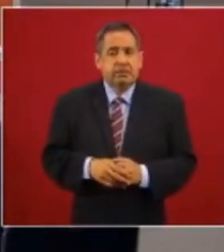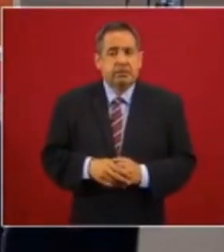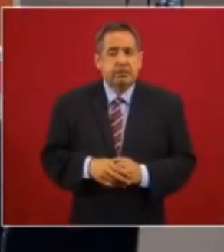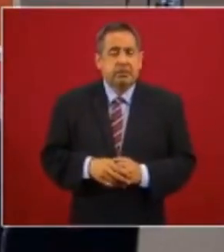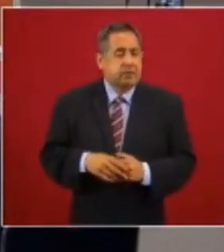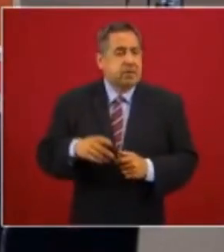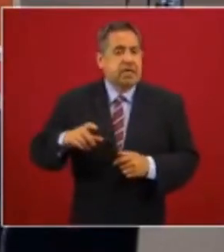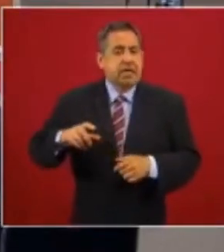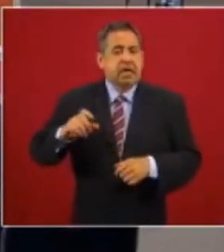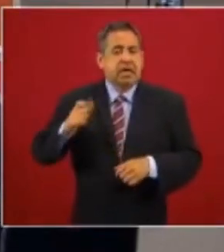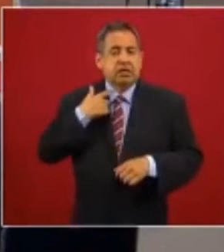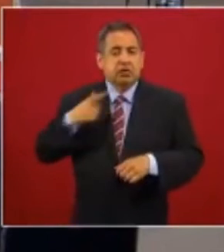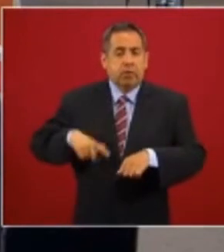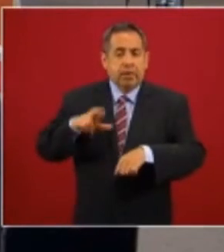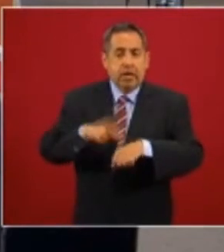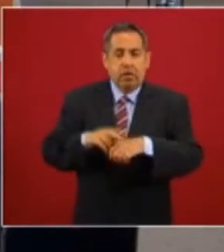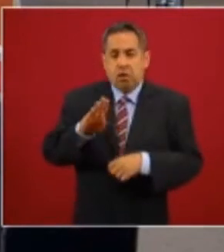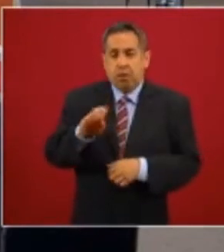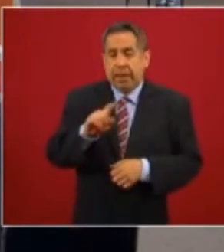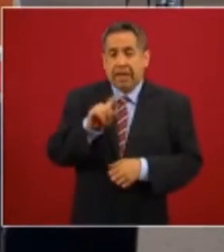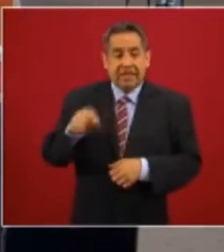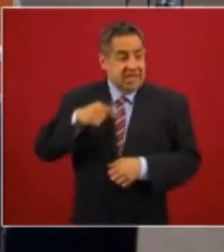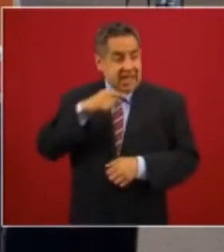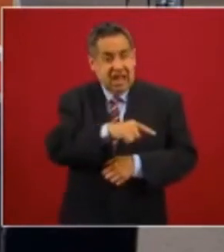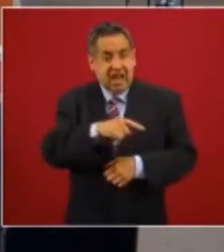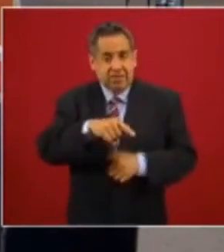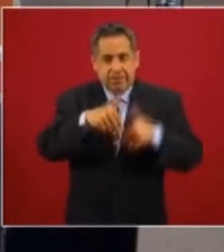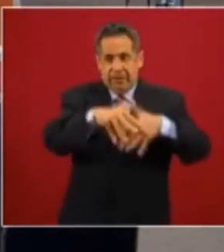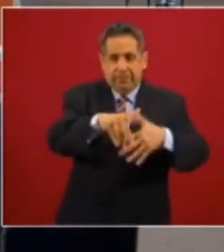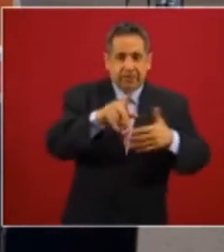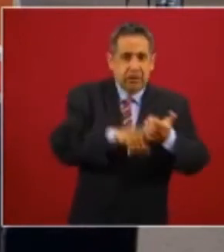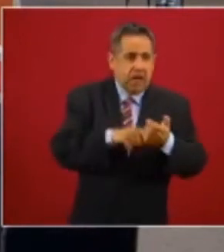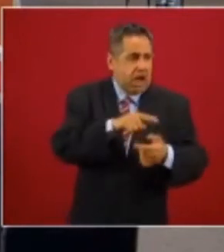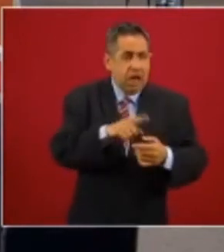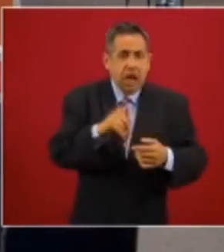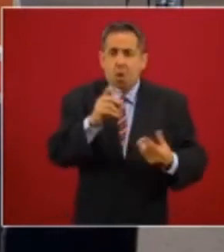Baeza, que estuvo en la manifestación, lo que entregó